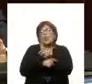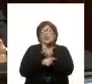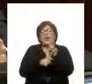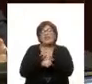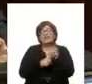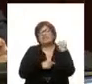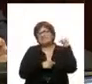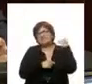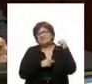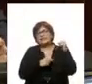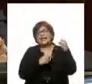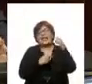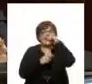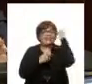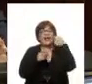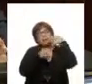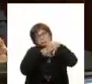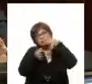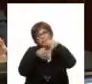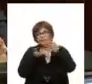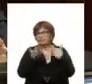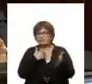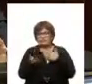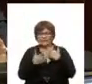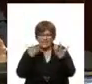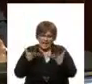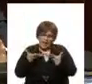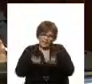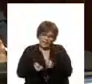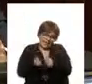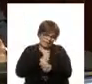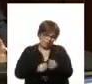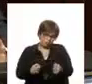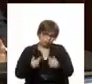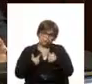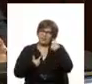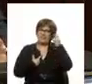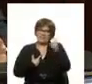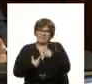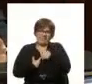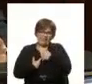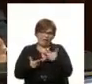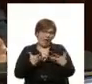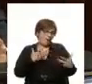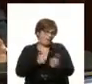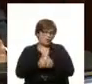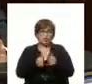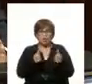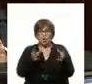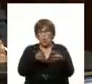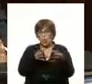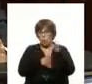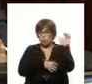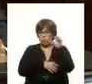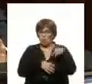recomendaciones internacionales y optando por reformas unilaterales en sintonía con un grupo empresarial privado que